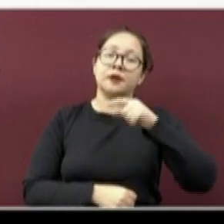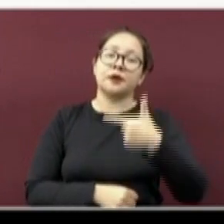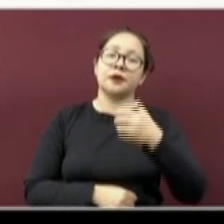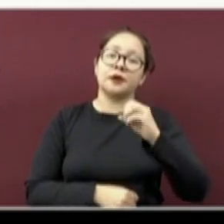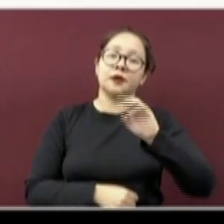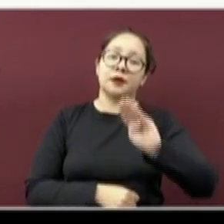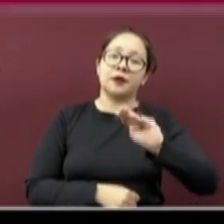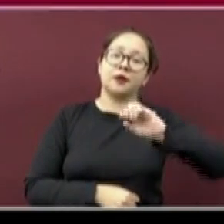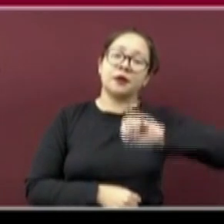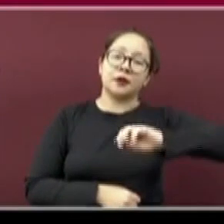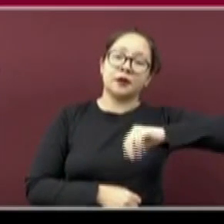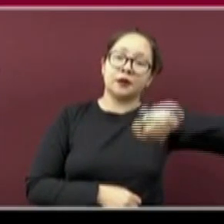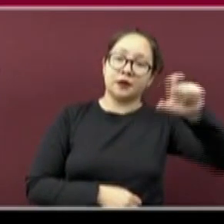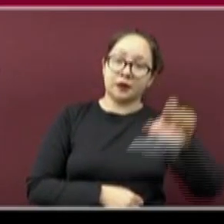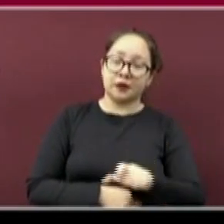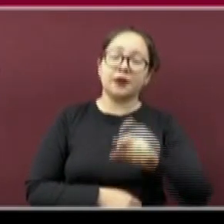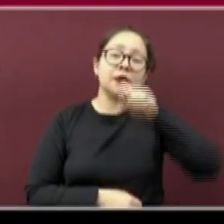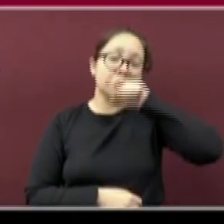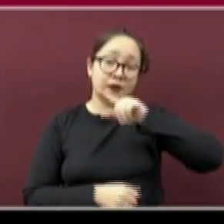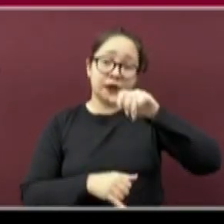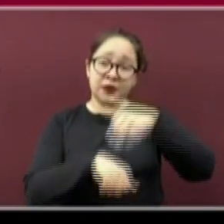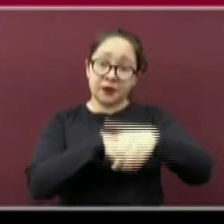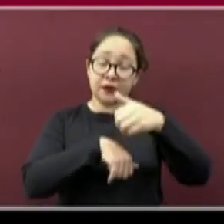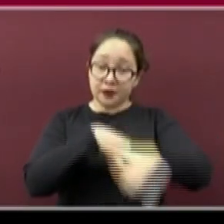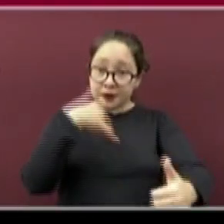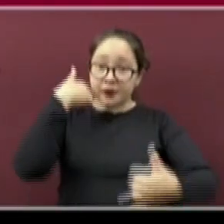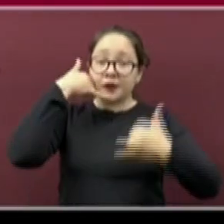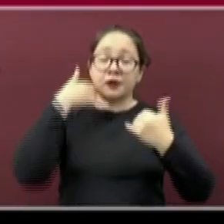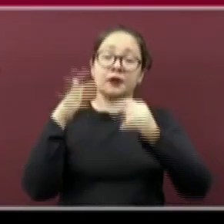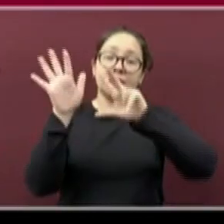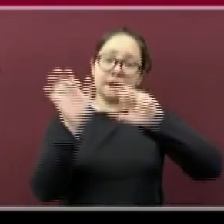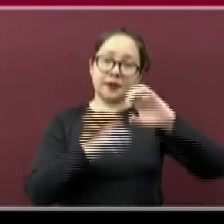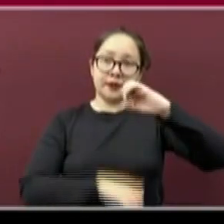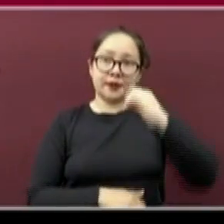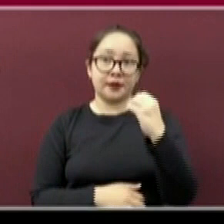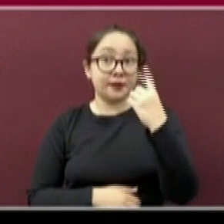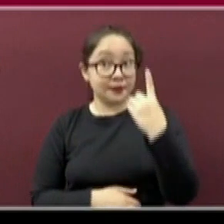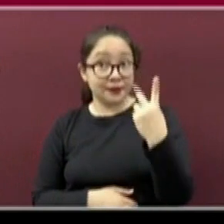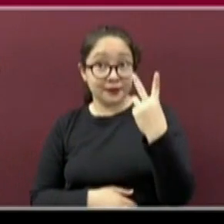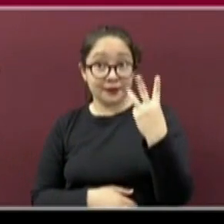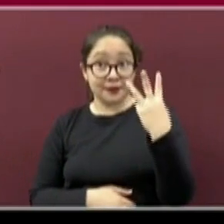coronavirus.veracruz.gob.mx. También está a su disposición el teléfono